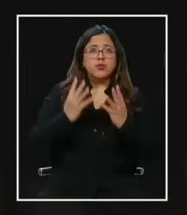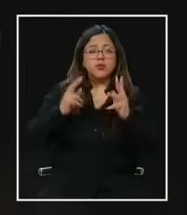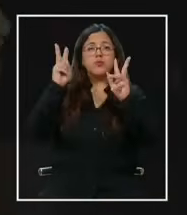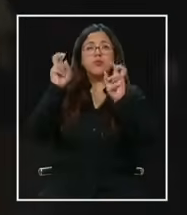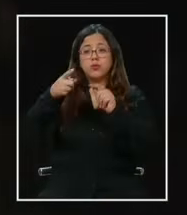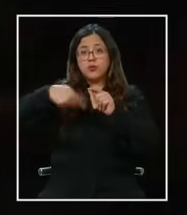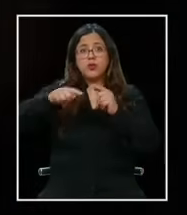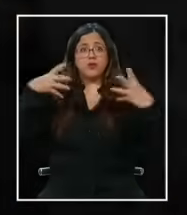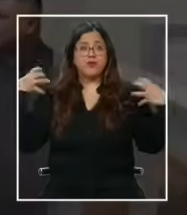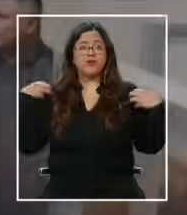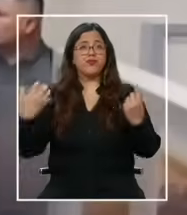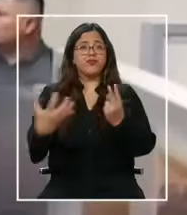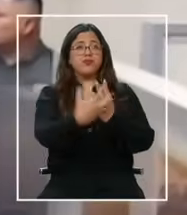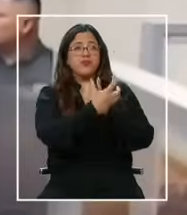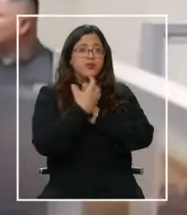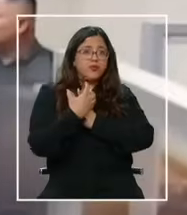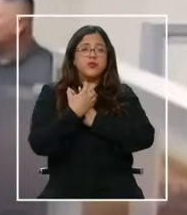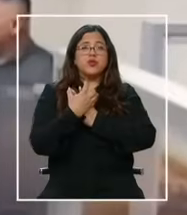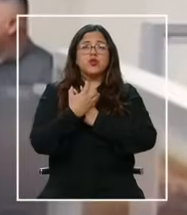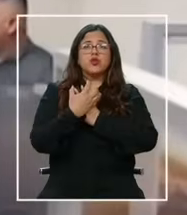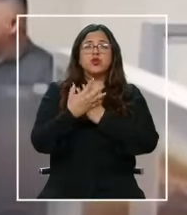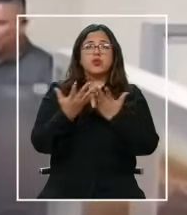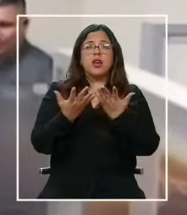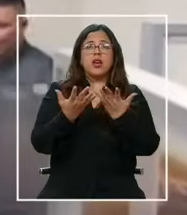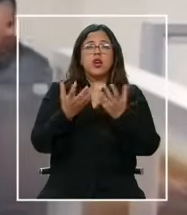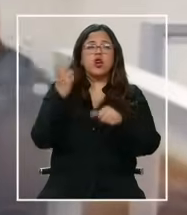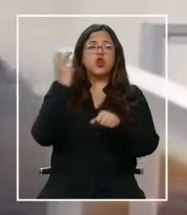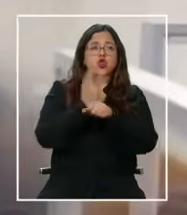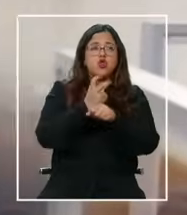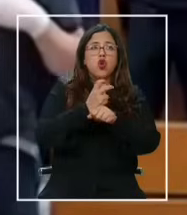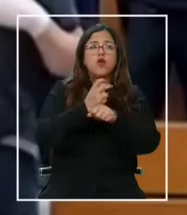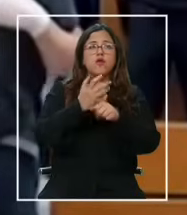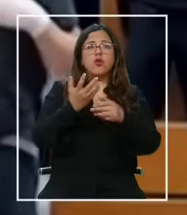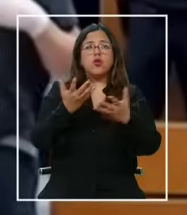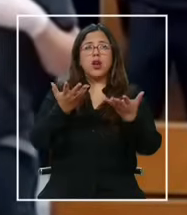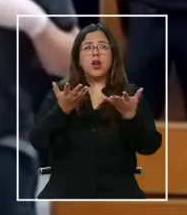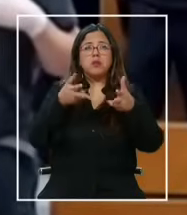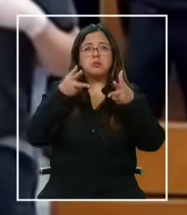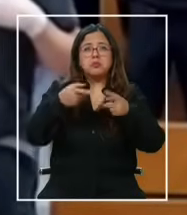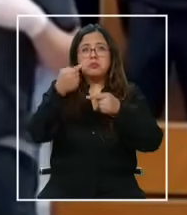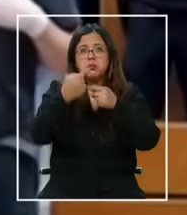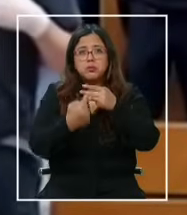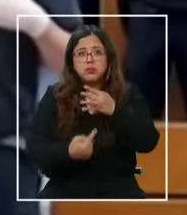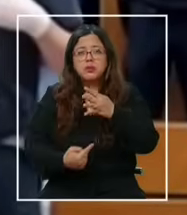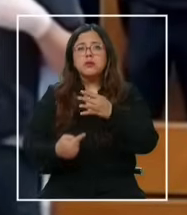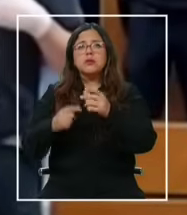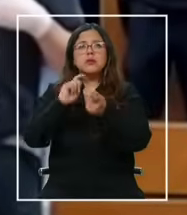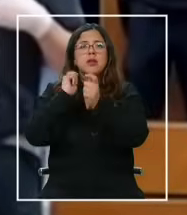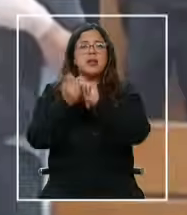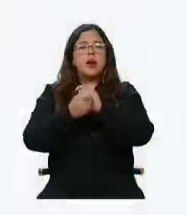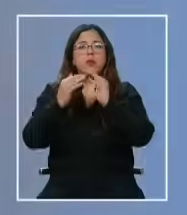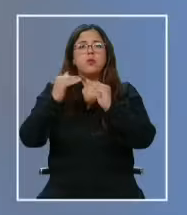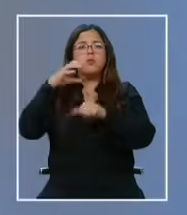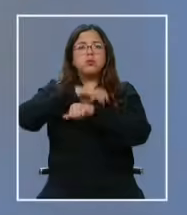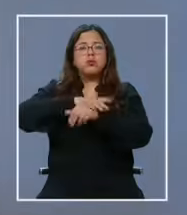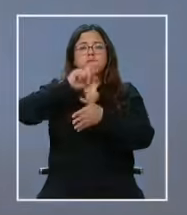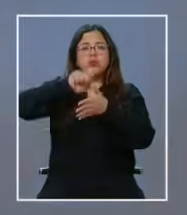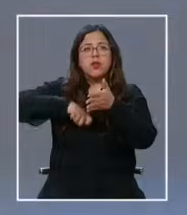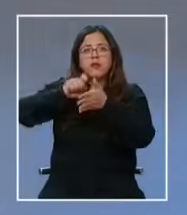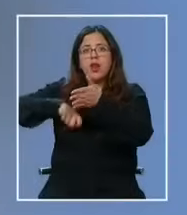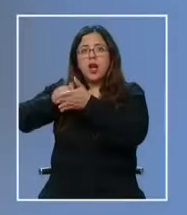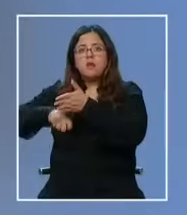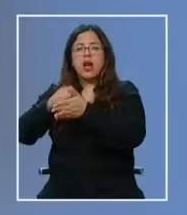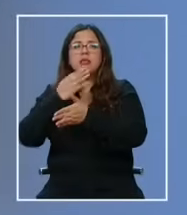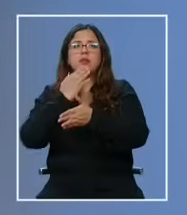secuestro gravado con robo intimidación y asociación ilí la medida cautelar de arresto domiciliario firma mensual y